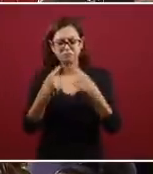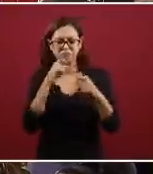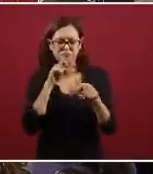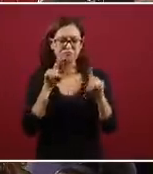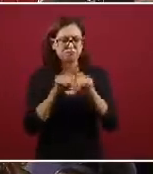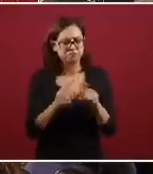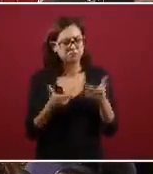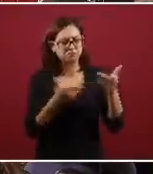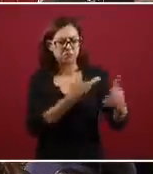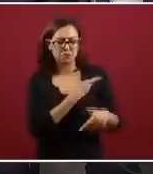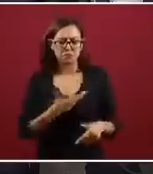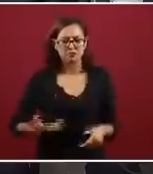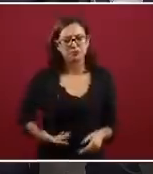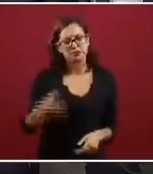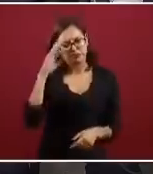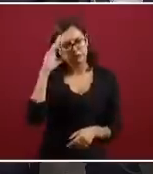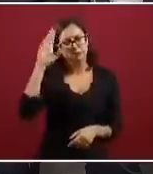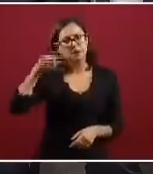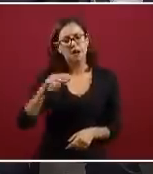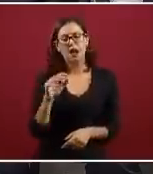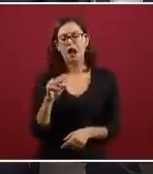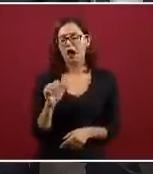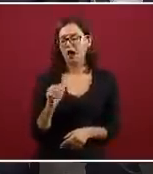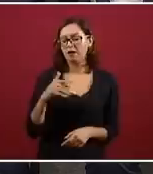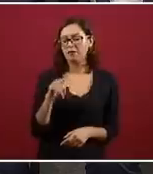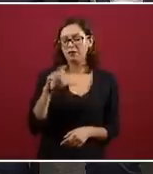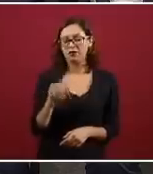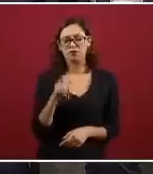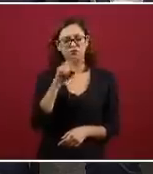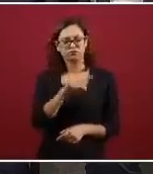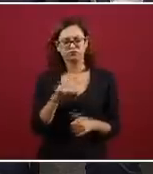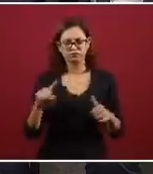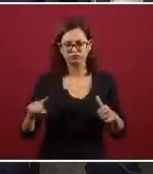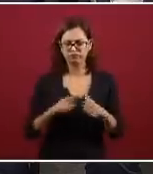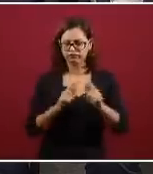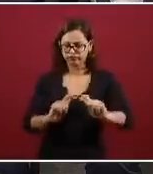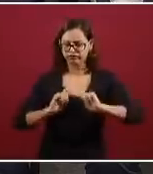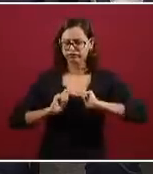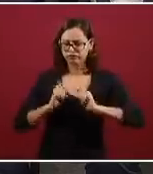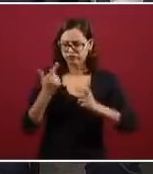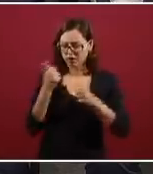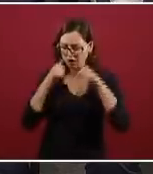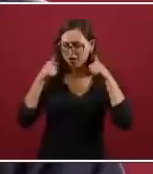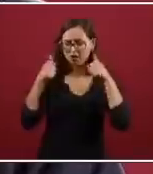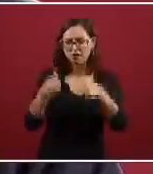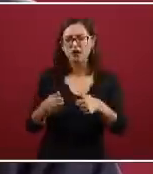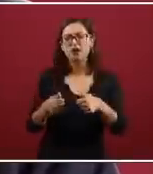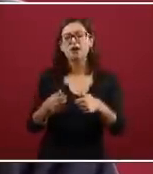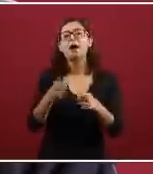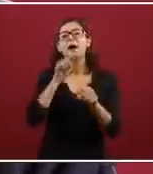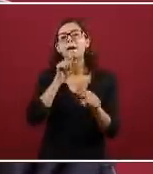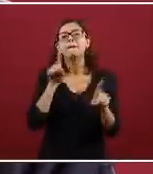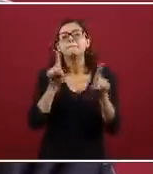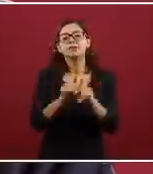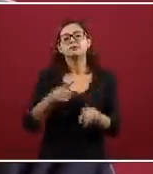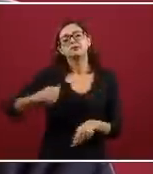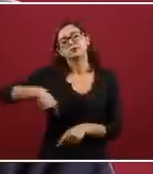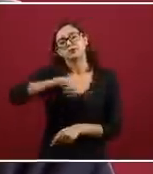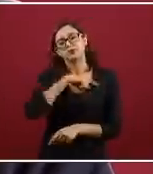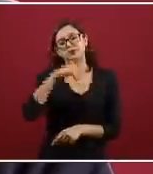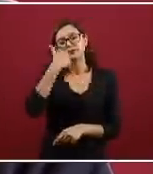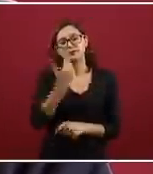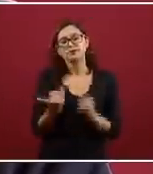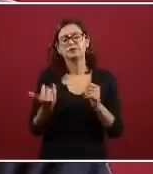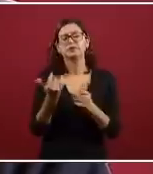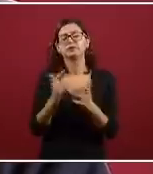Andrés Manuel López Obrador, quien tomó este tema como una prioridad de su gobierno. Asimismo, queremos agradecer al licenciado Antonio